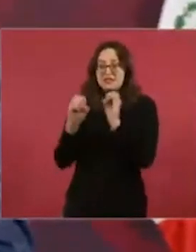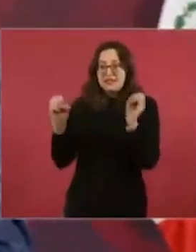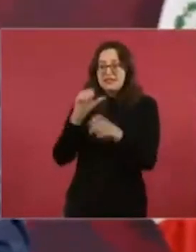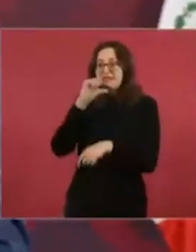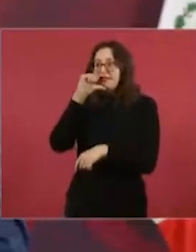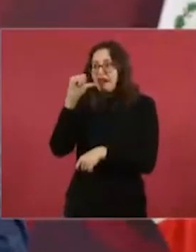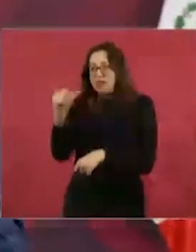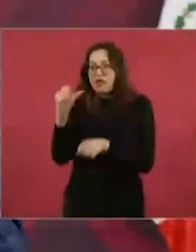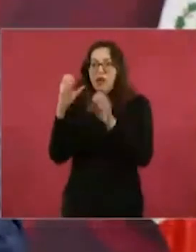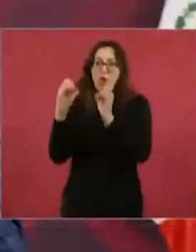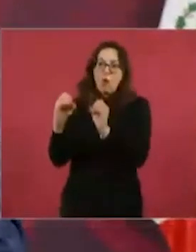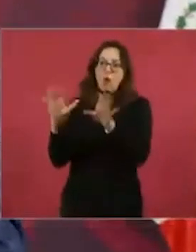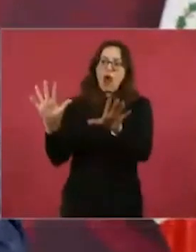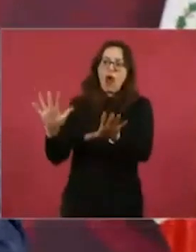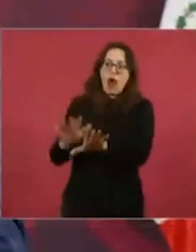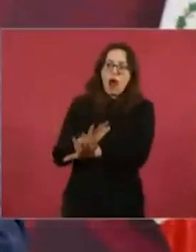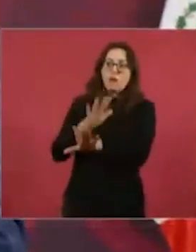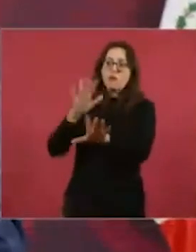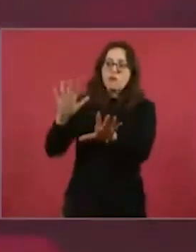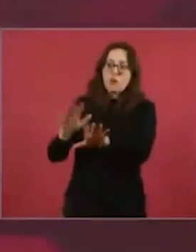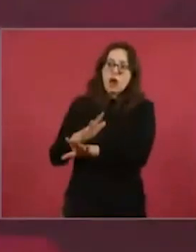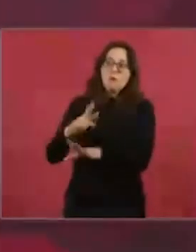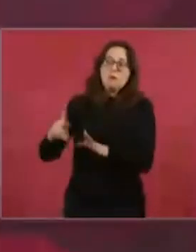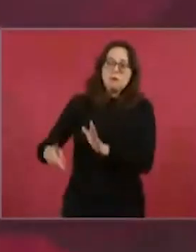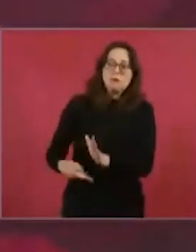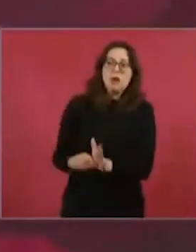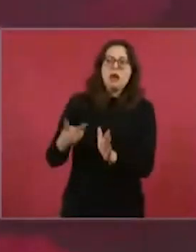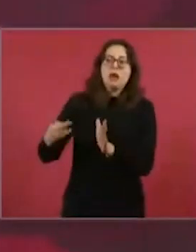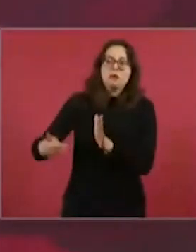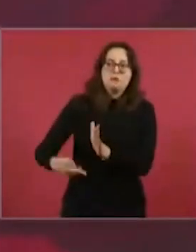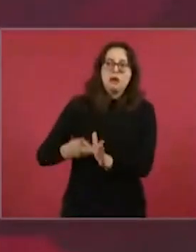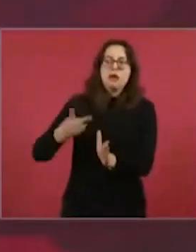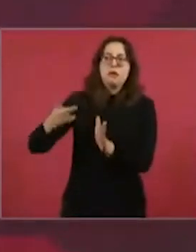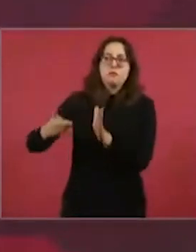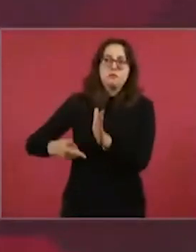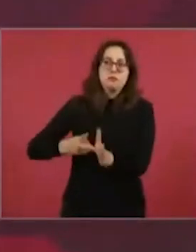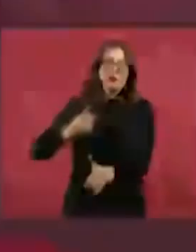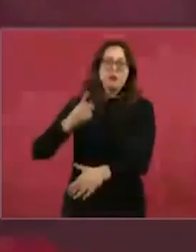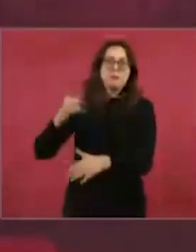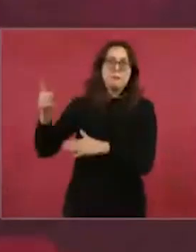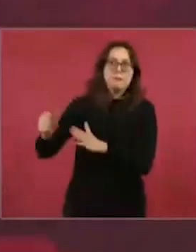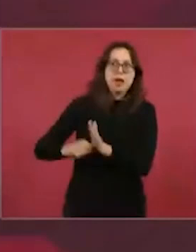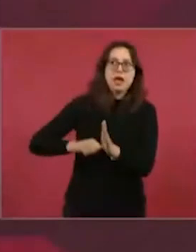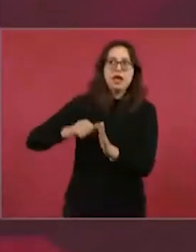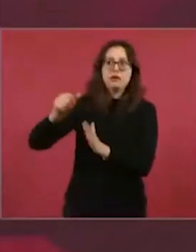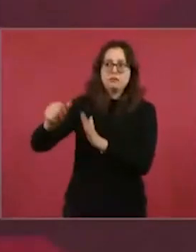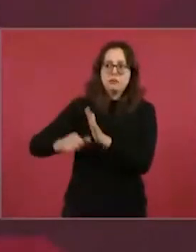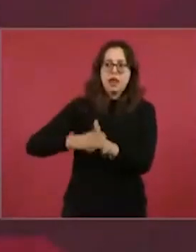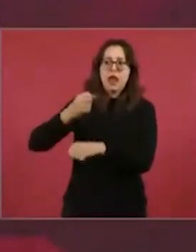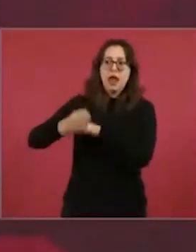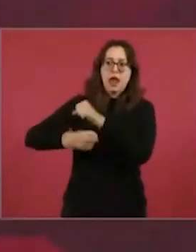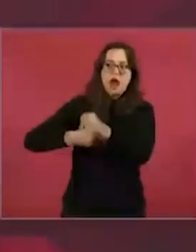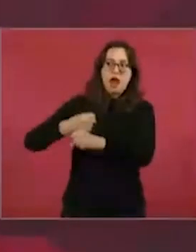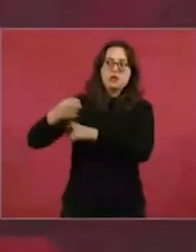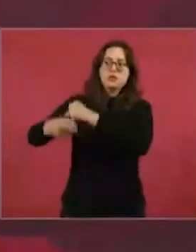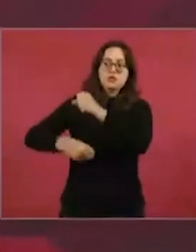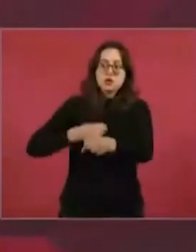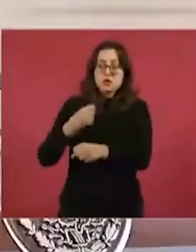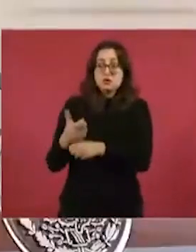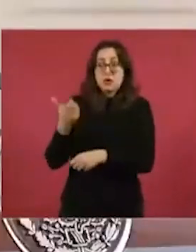salario mínimo a partir del primero de enero del próximo año. Aumentará un 20% para estar en